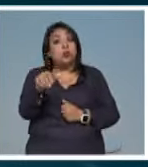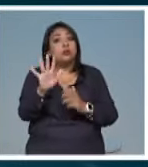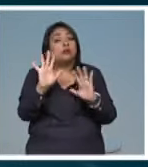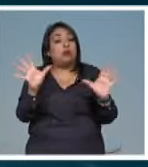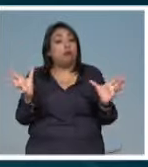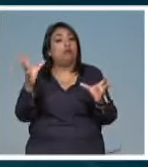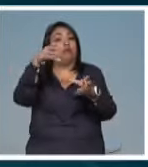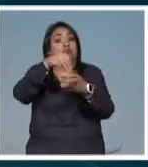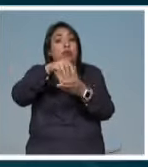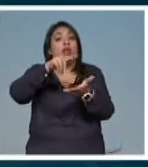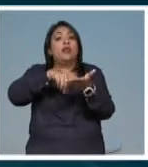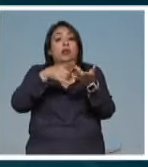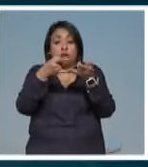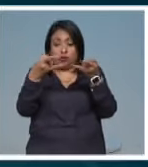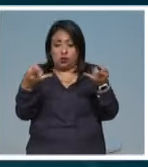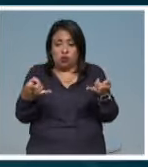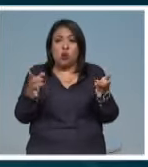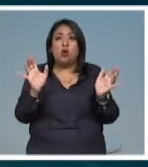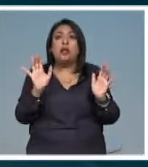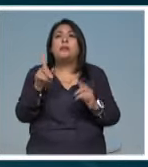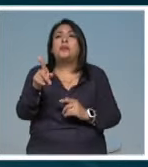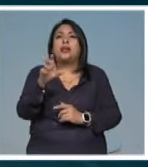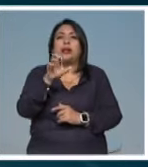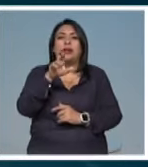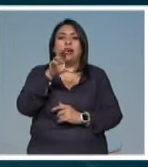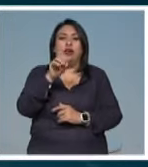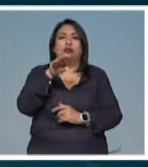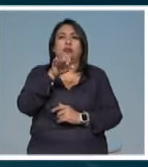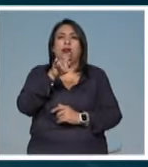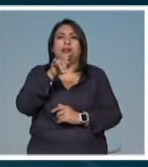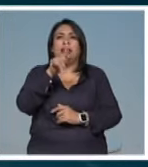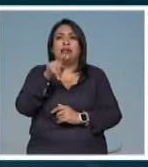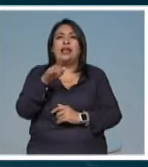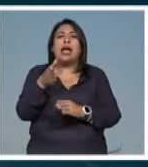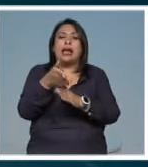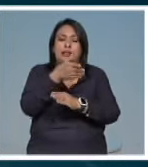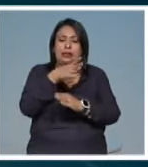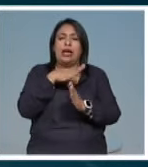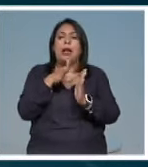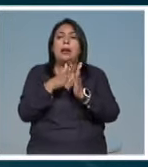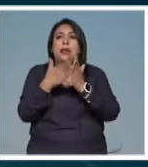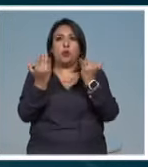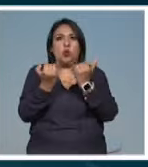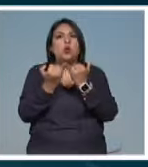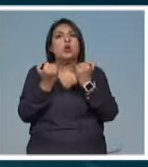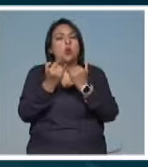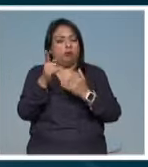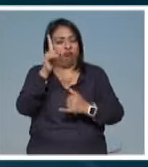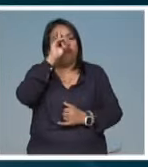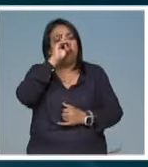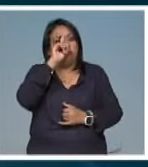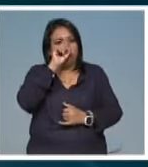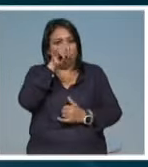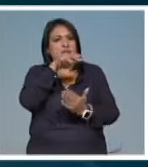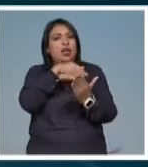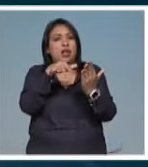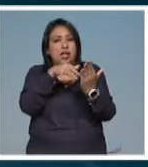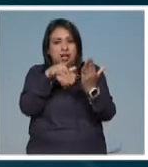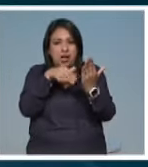ya de nuestra historia. Precisamente Carlos Martínez Assad tiene un libro anterior que también es muy recomendable que acudan a